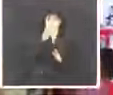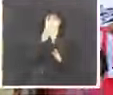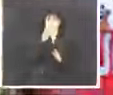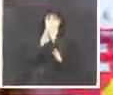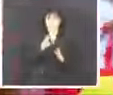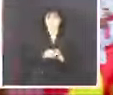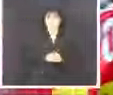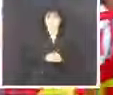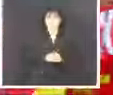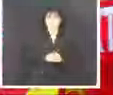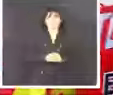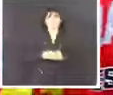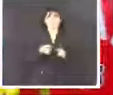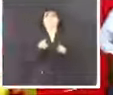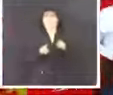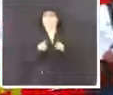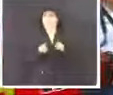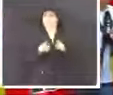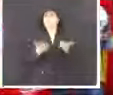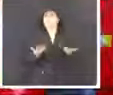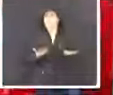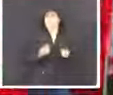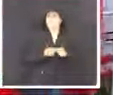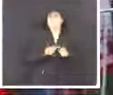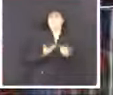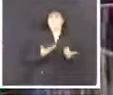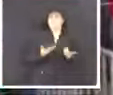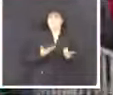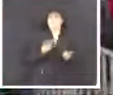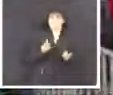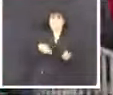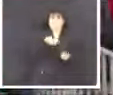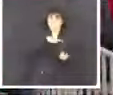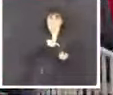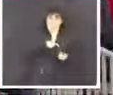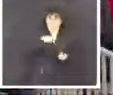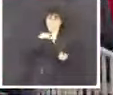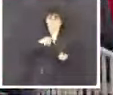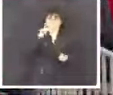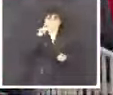¿de quién depende que ganemos Zumpango?